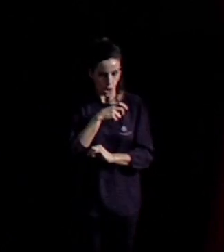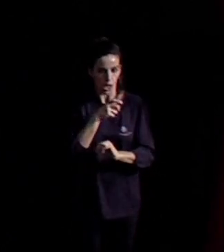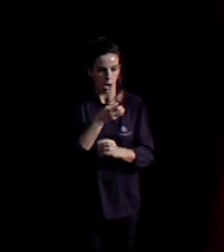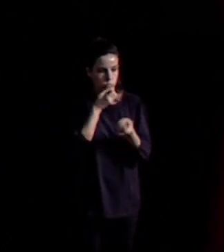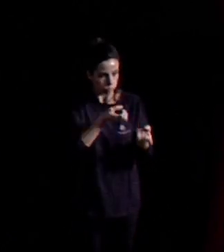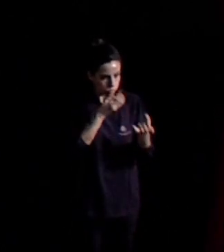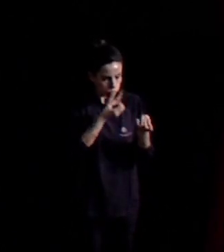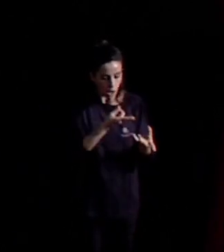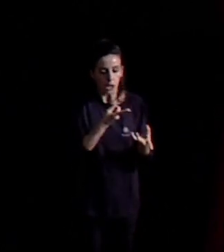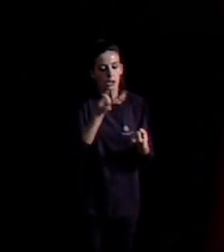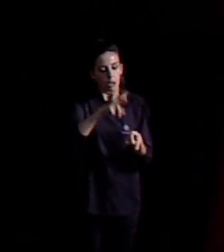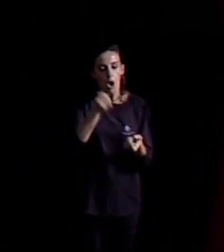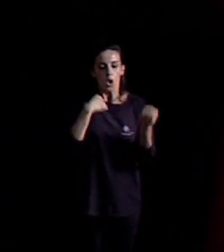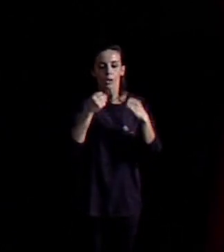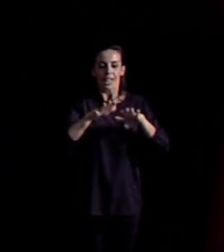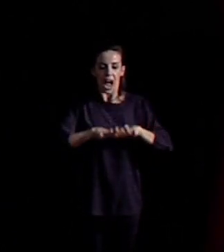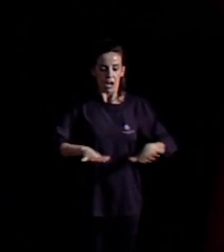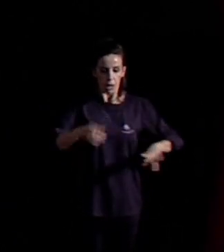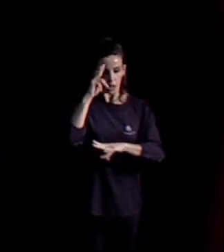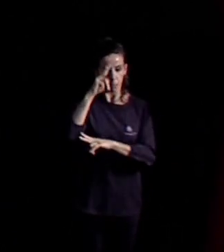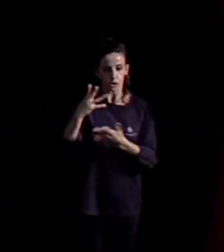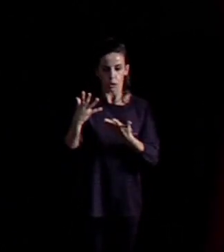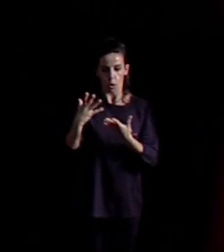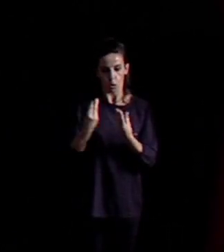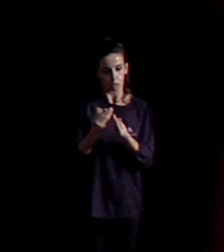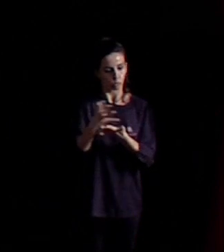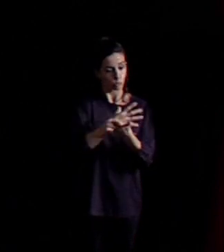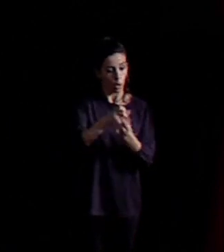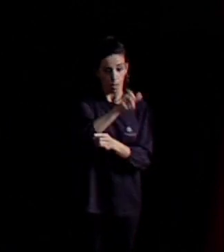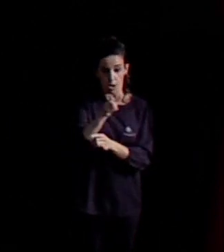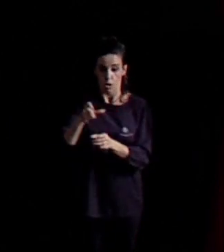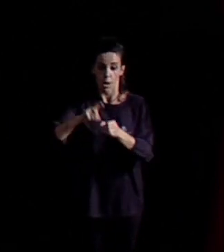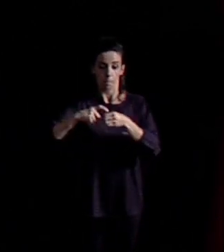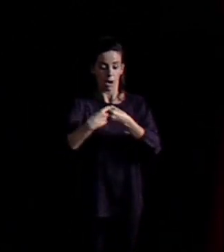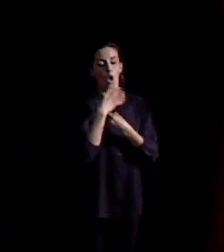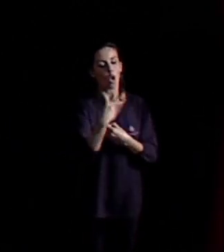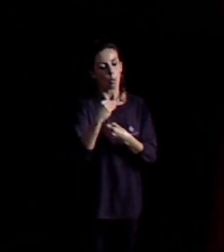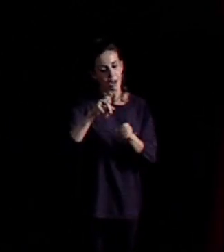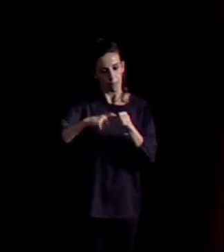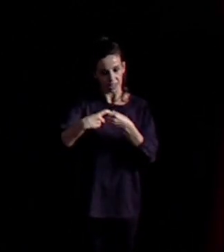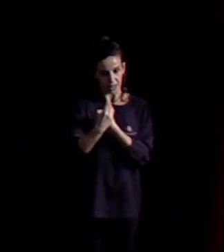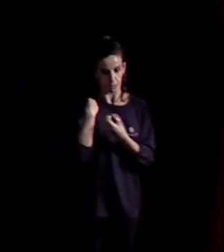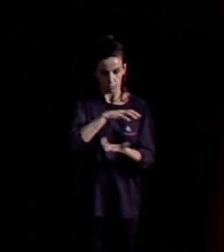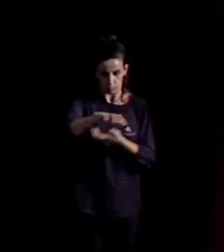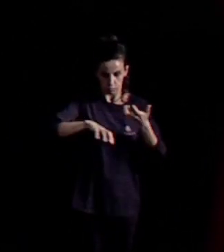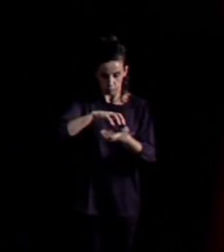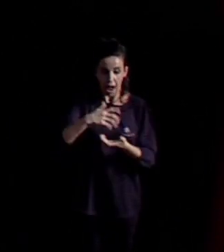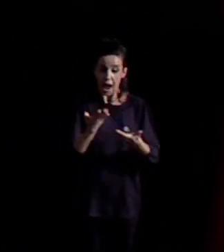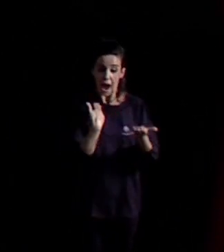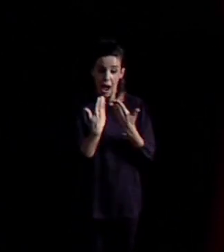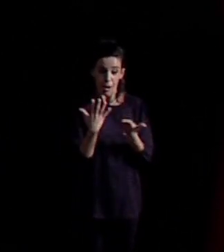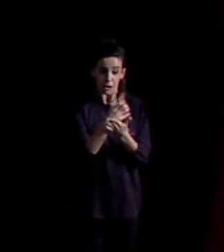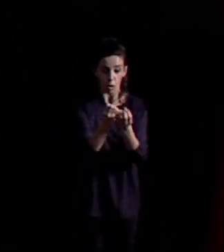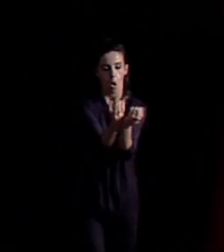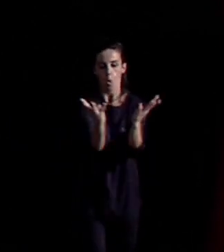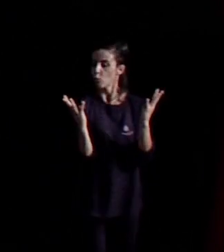con calma y de forma respetuosa con todos los jóvenes envueltos en el incidente. No hablar con todos los involucrados a la vez.